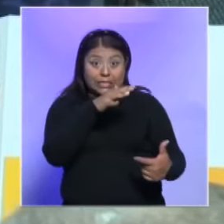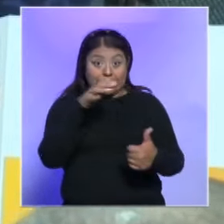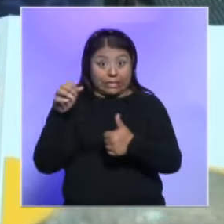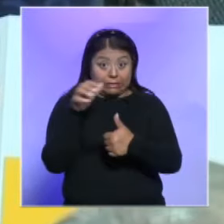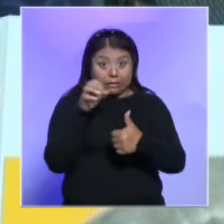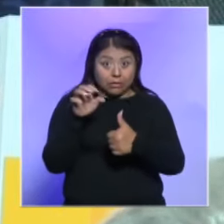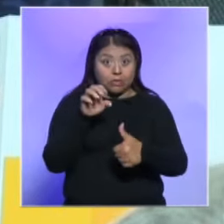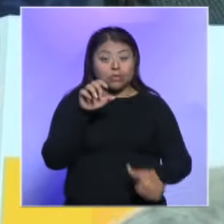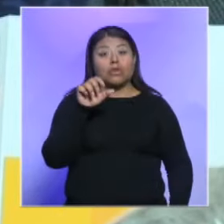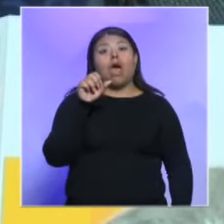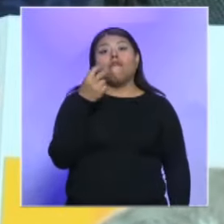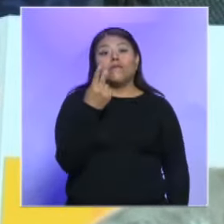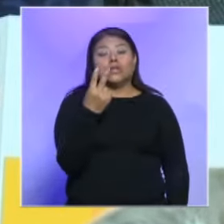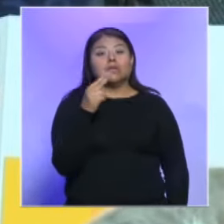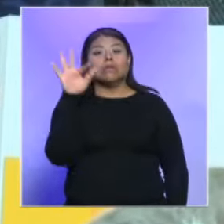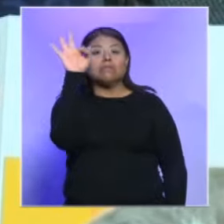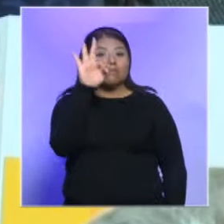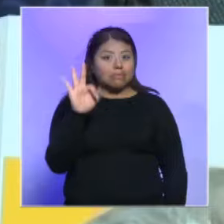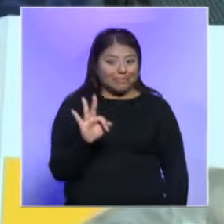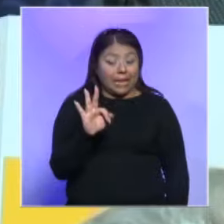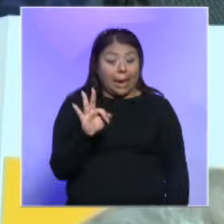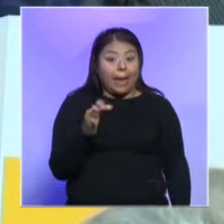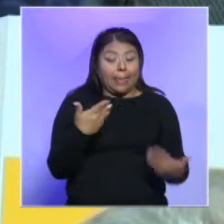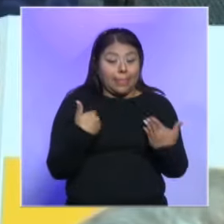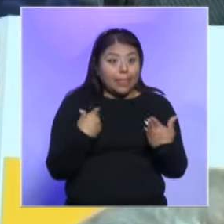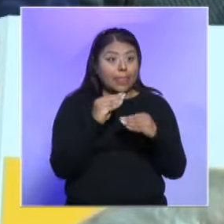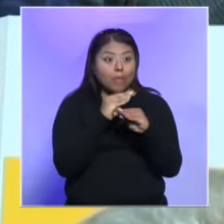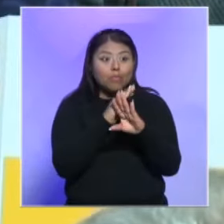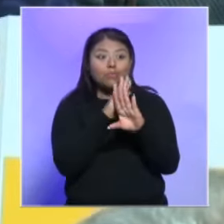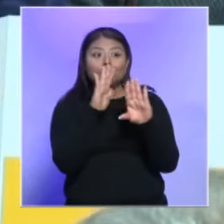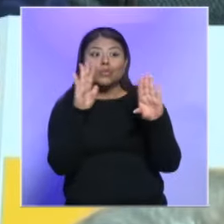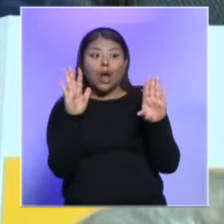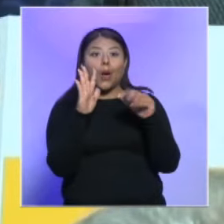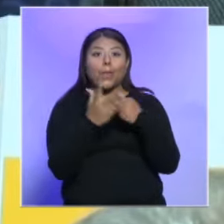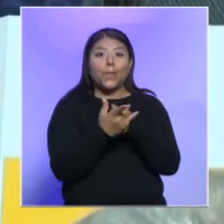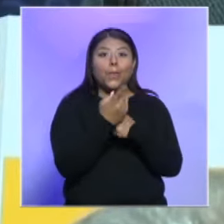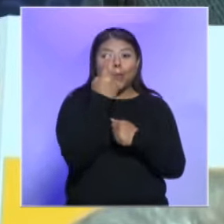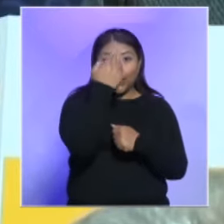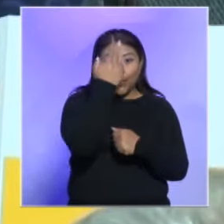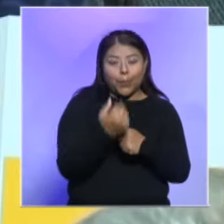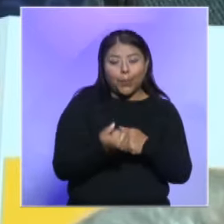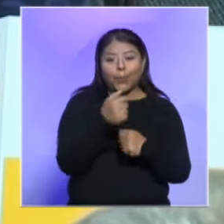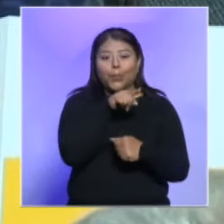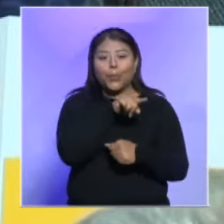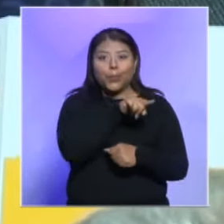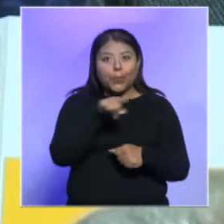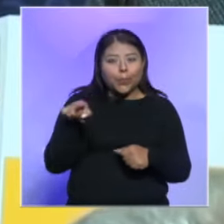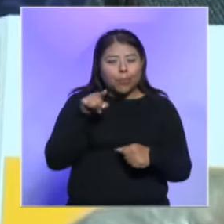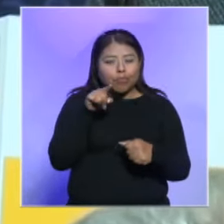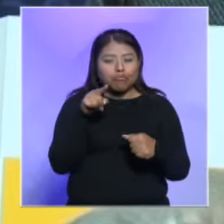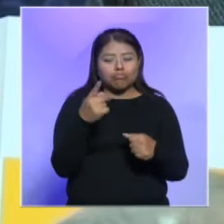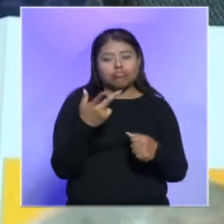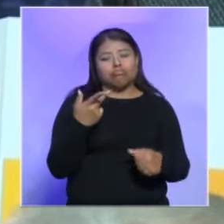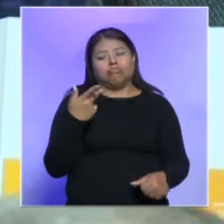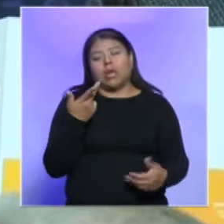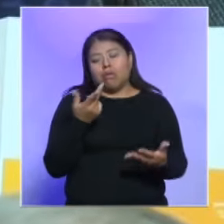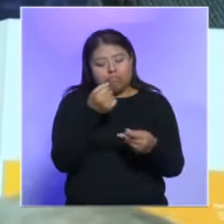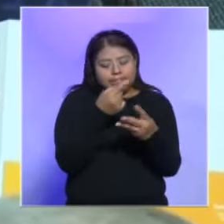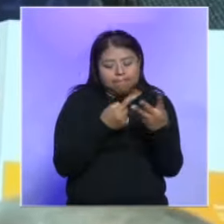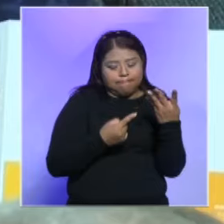0.625%. Ahí, pues me parece que es claro también pues las razones políticas que juegan en cada una de estas determinaciones